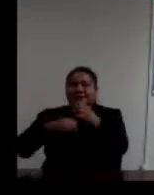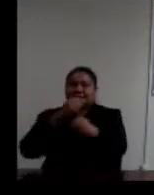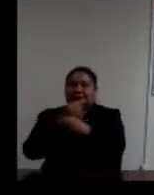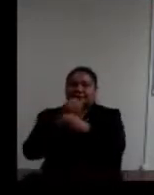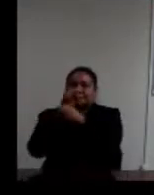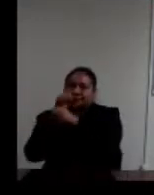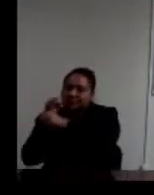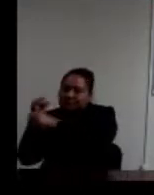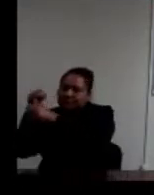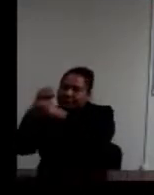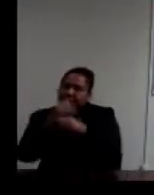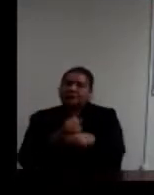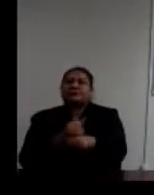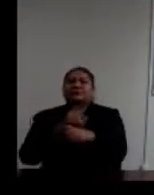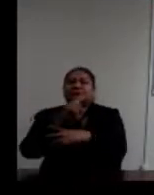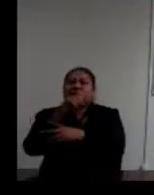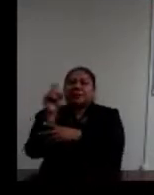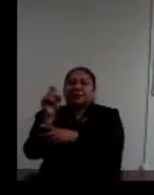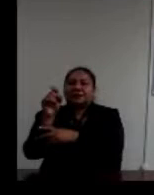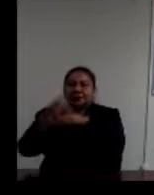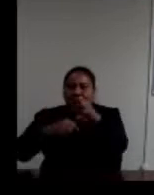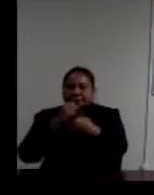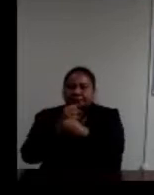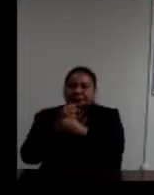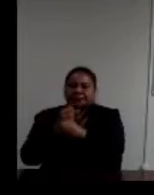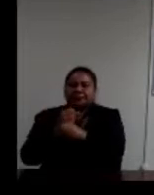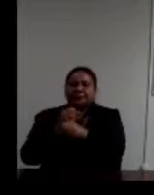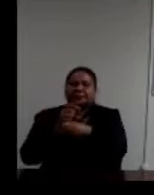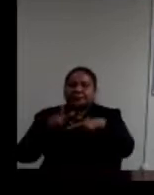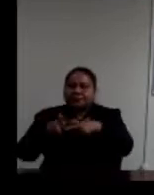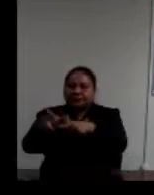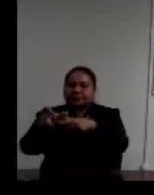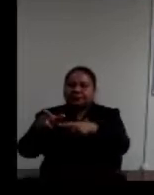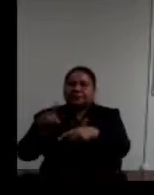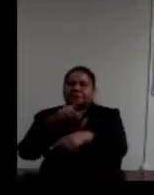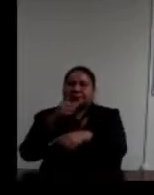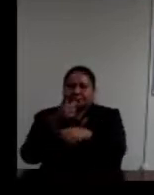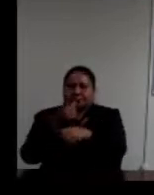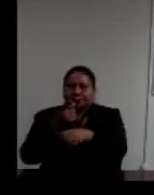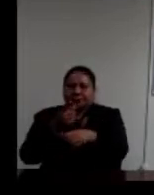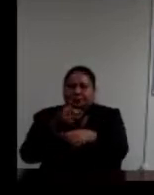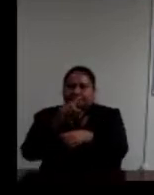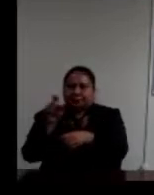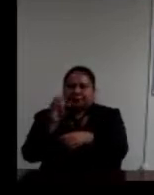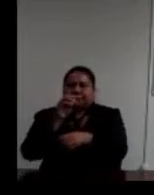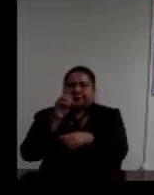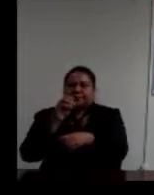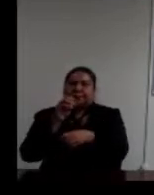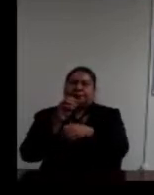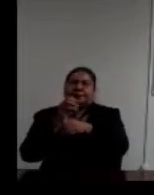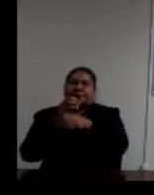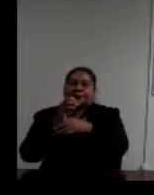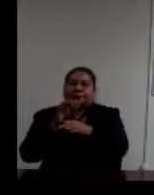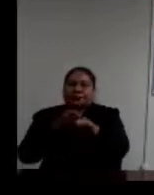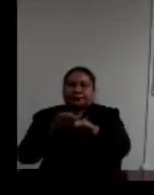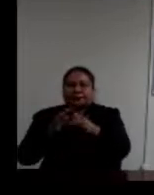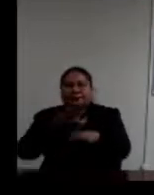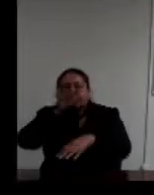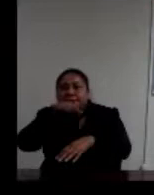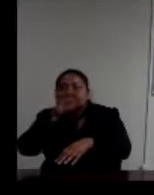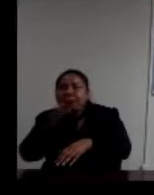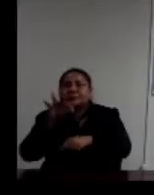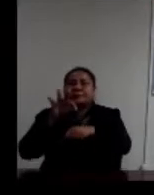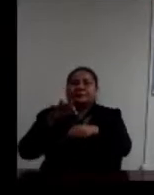investigación, 100 años en seguimiento, 100 años en manejo, 100 años en que se han buscado técnicas, se han buscado medicamentos,